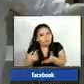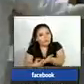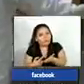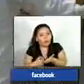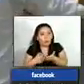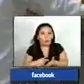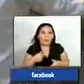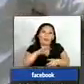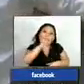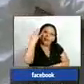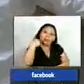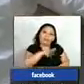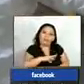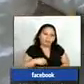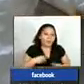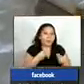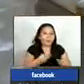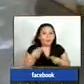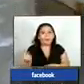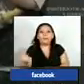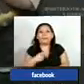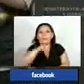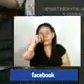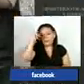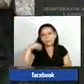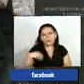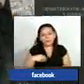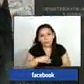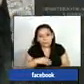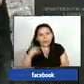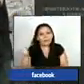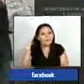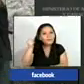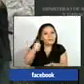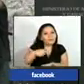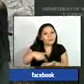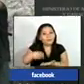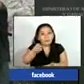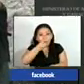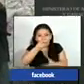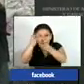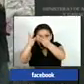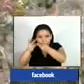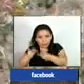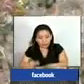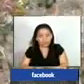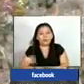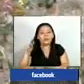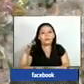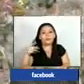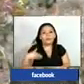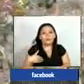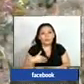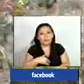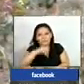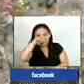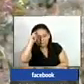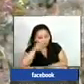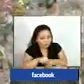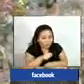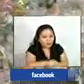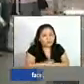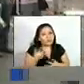las familias afectadas y el personal de salud y la entrega del paquete de alimentos. Este último, el Ministerio de Agricultura ha